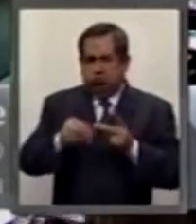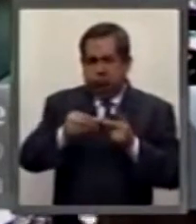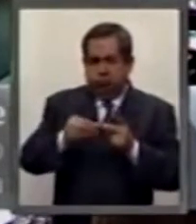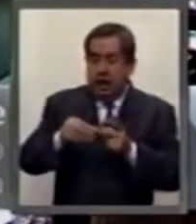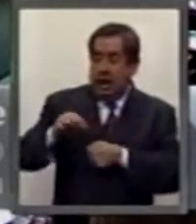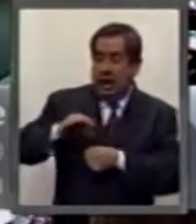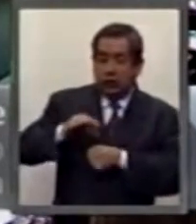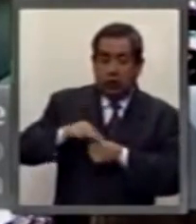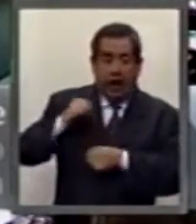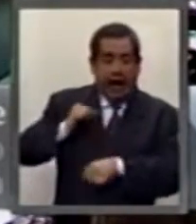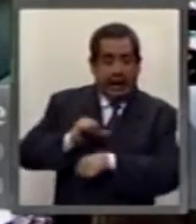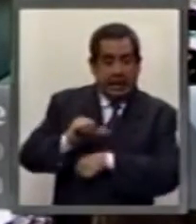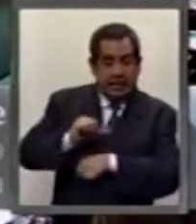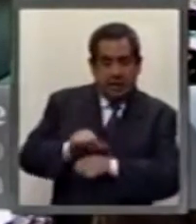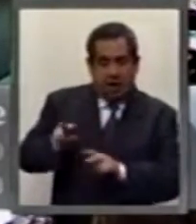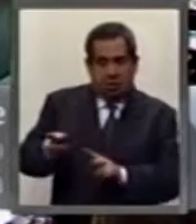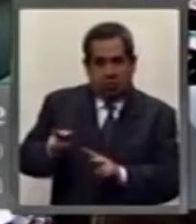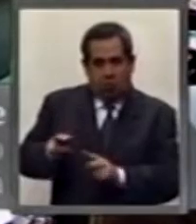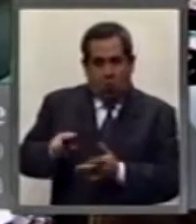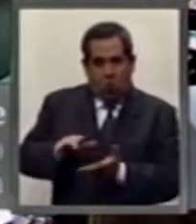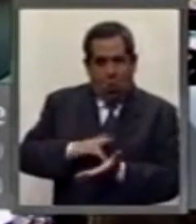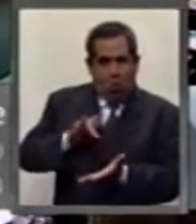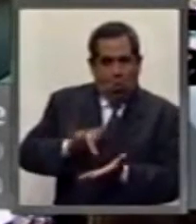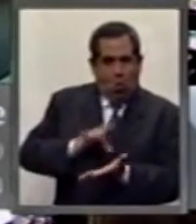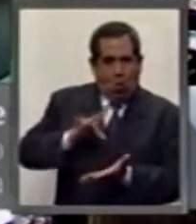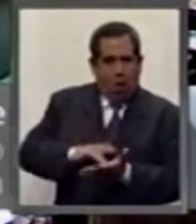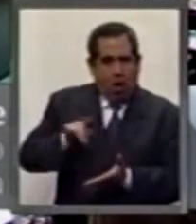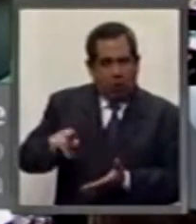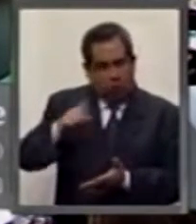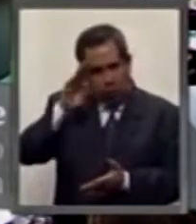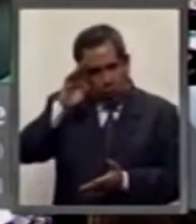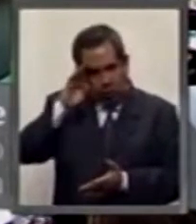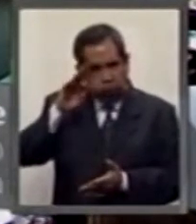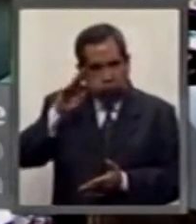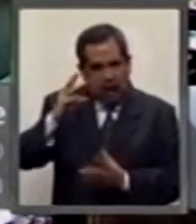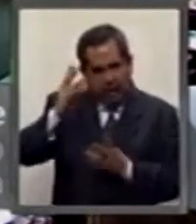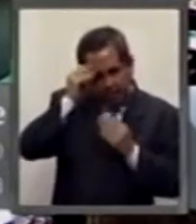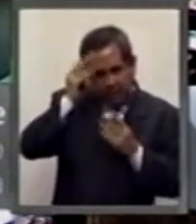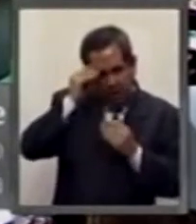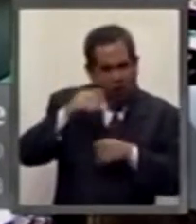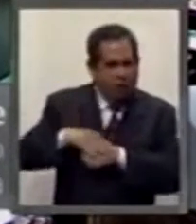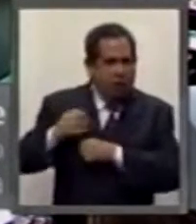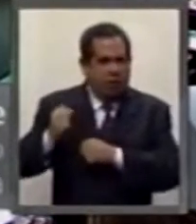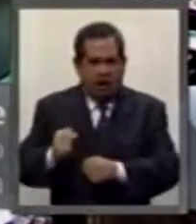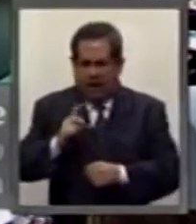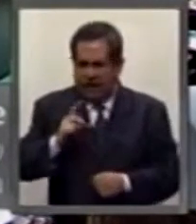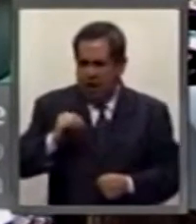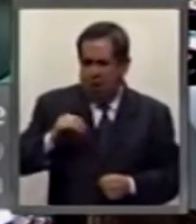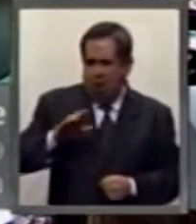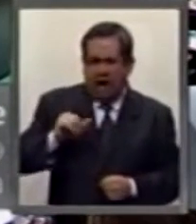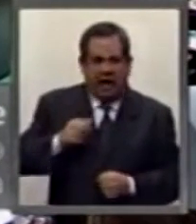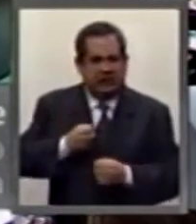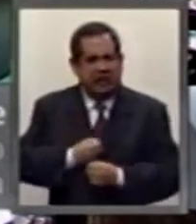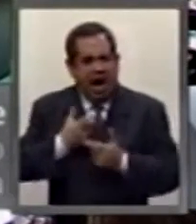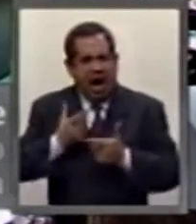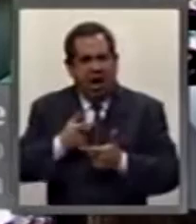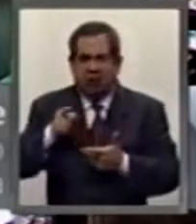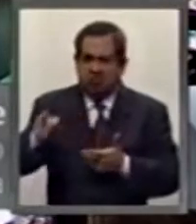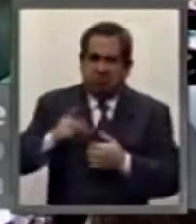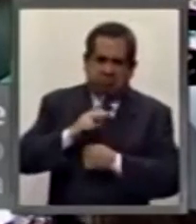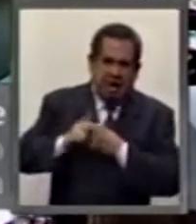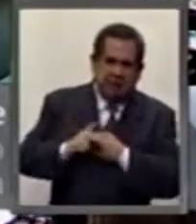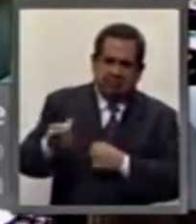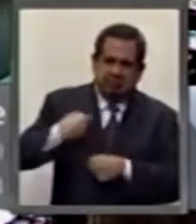elección en Argentina nos da muchas lecciones sobre la fortaleza democrática de esta